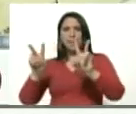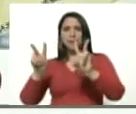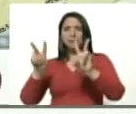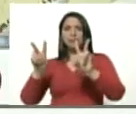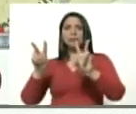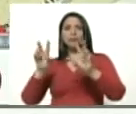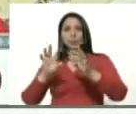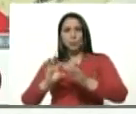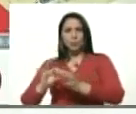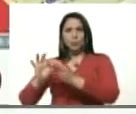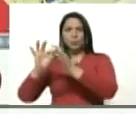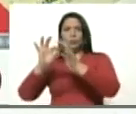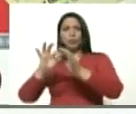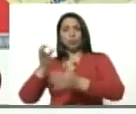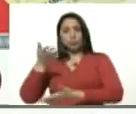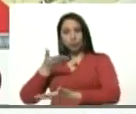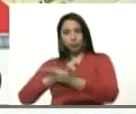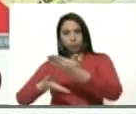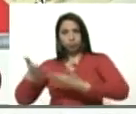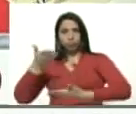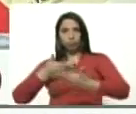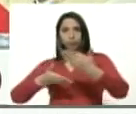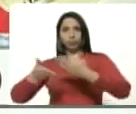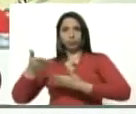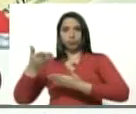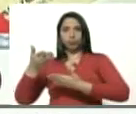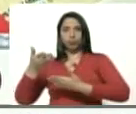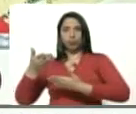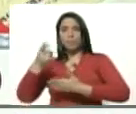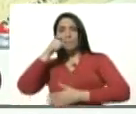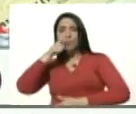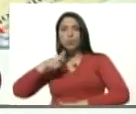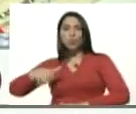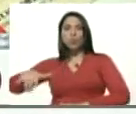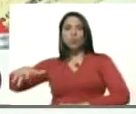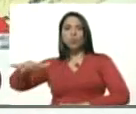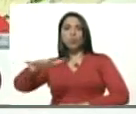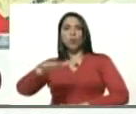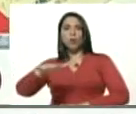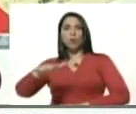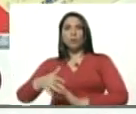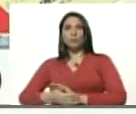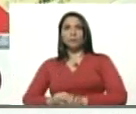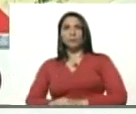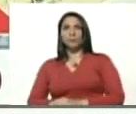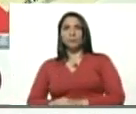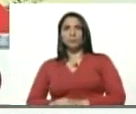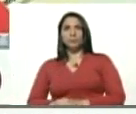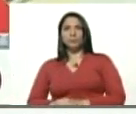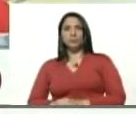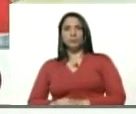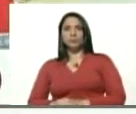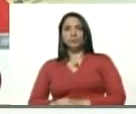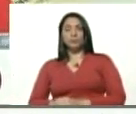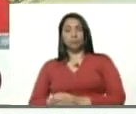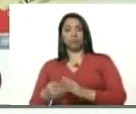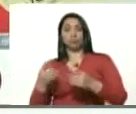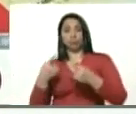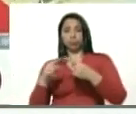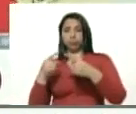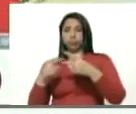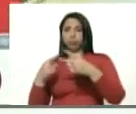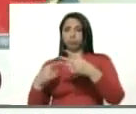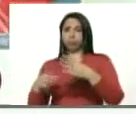amistad y la solidaridad entre los pueblos. Pedro Calzadilla Pérez, Luis Brito García y todos